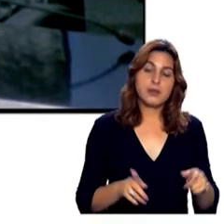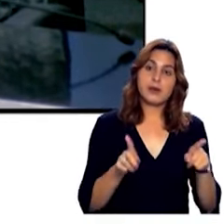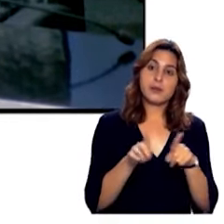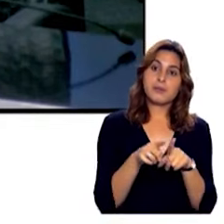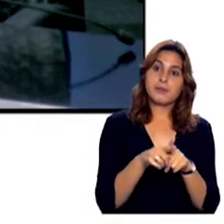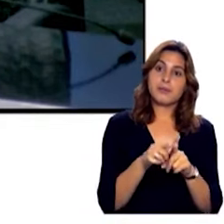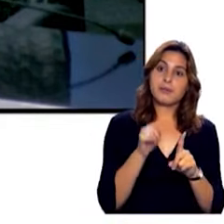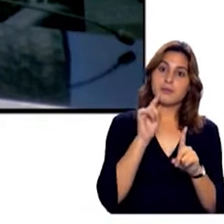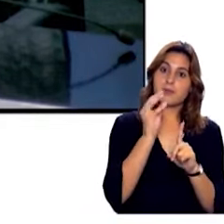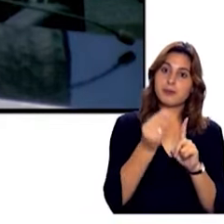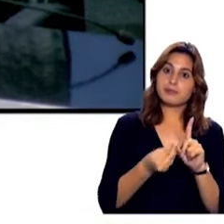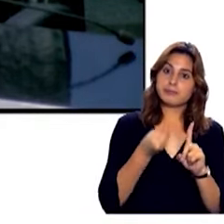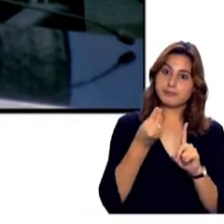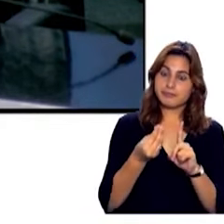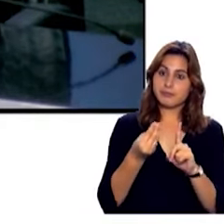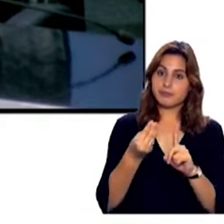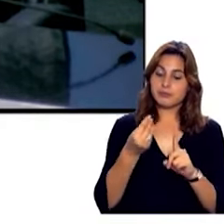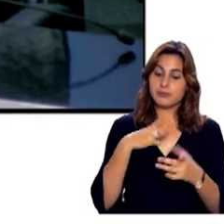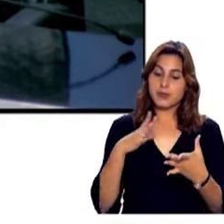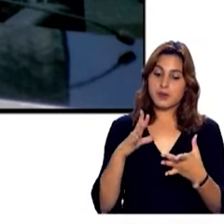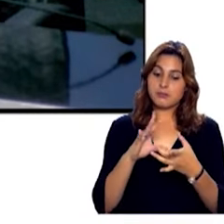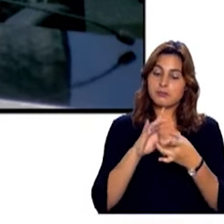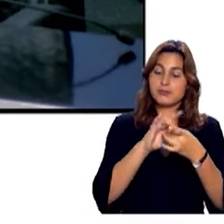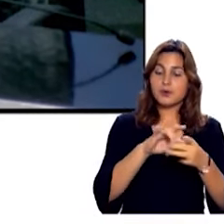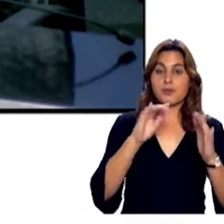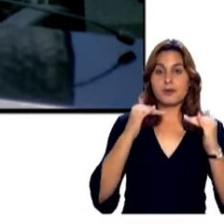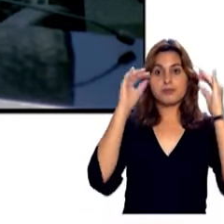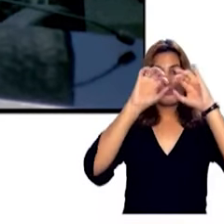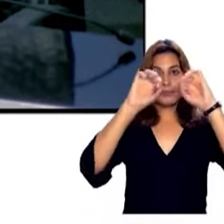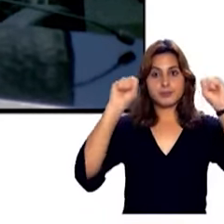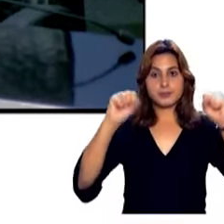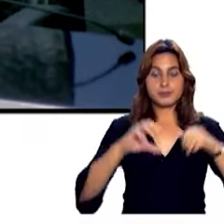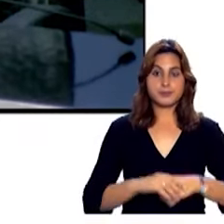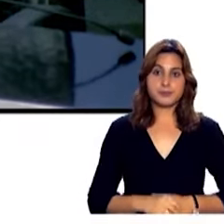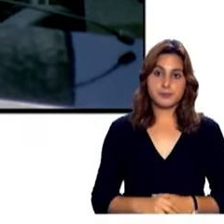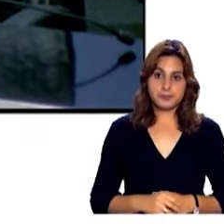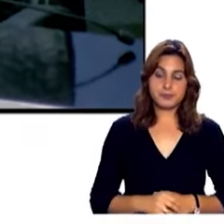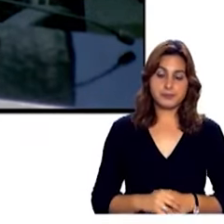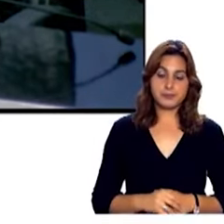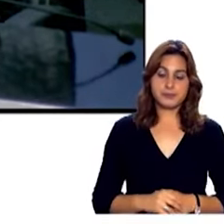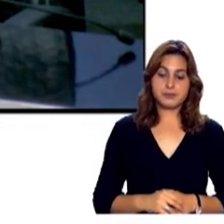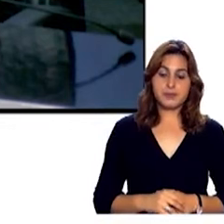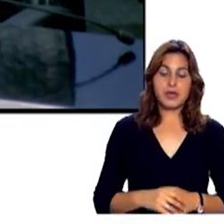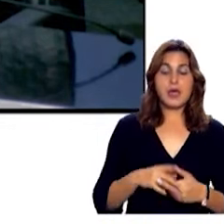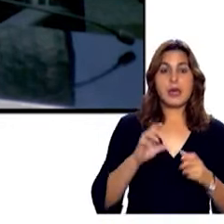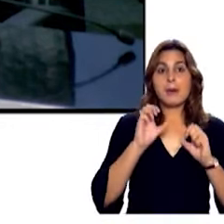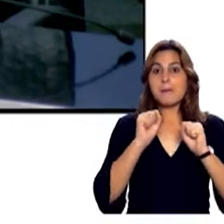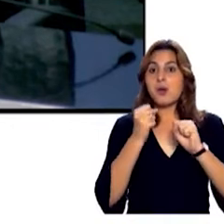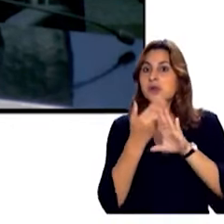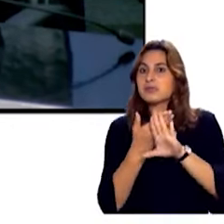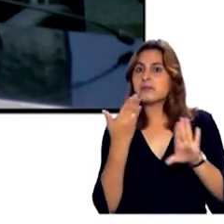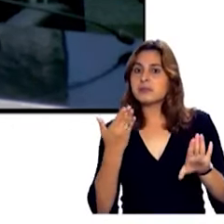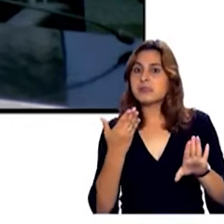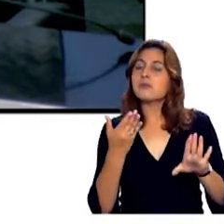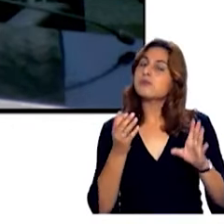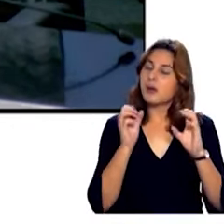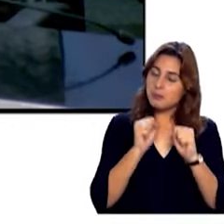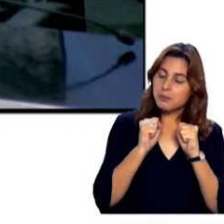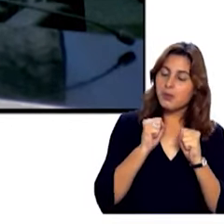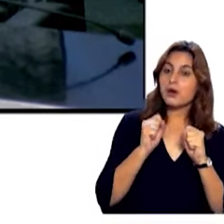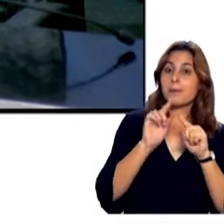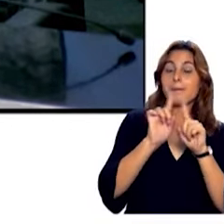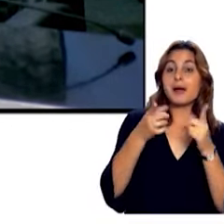tribunal Supremo lo cual no quiere decir que no pueda apartarse de la Norma Pero lo que tiene que hacer a partir de ese momento